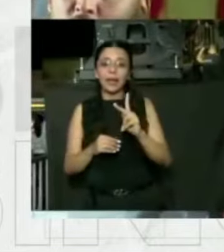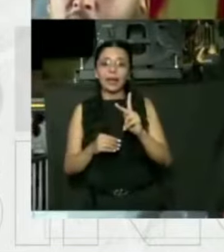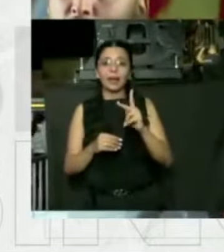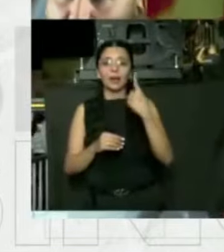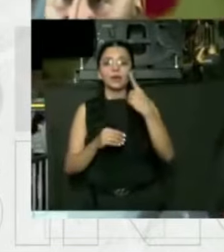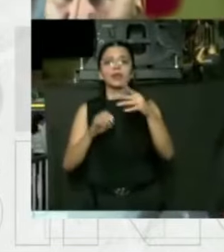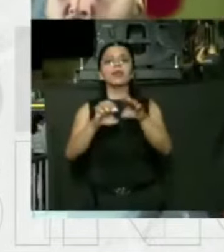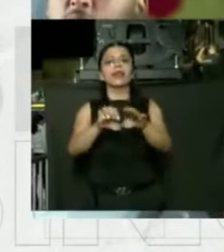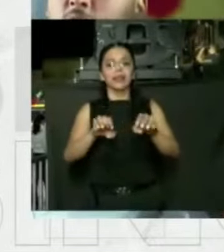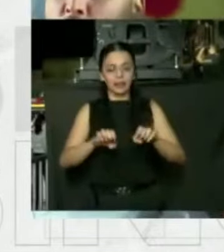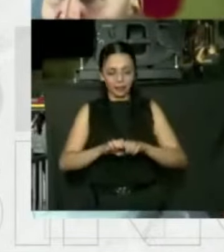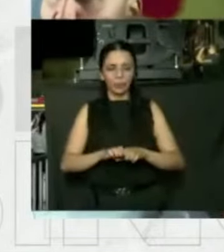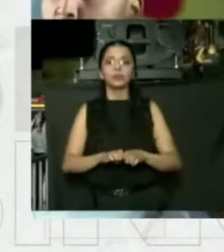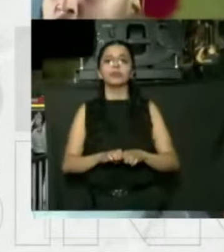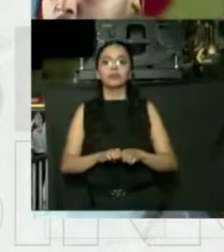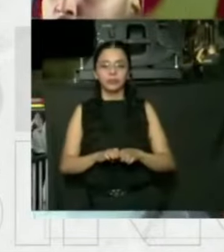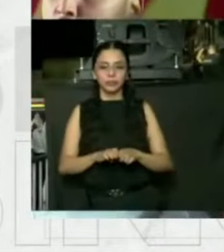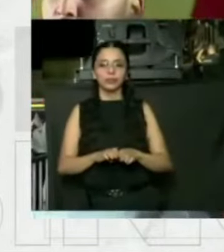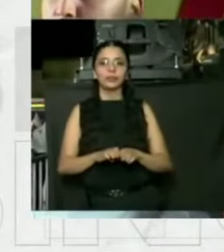un equipo.